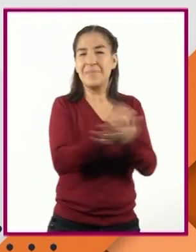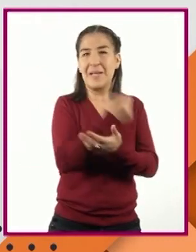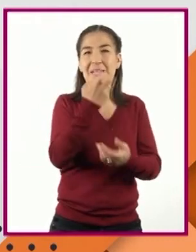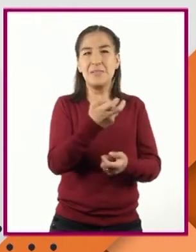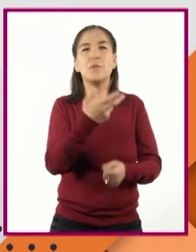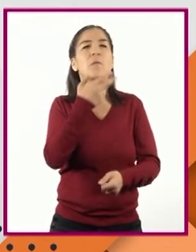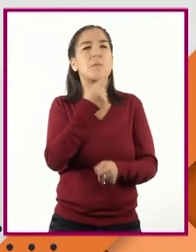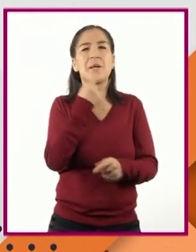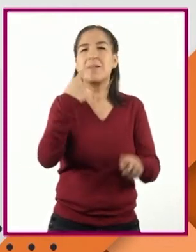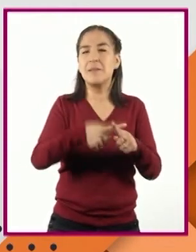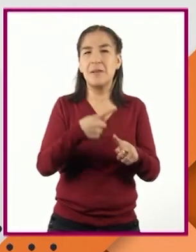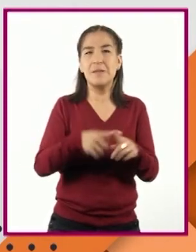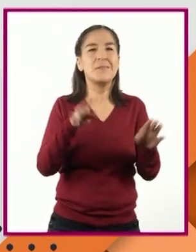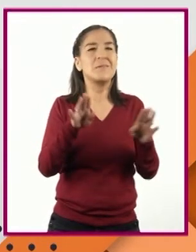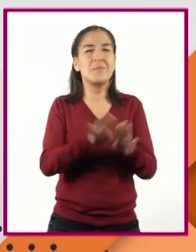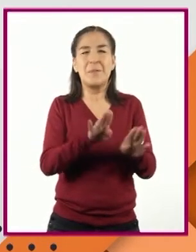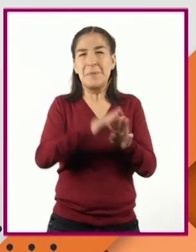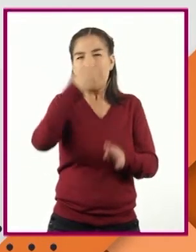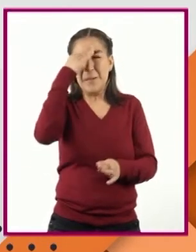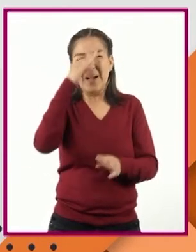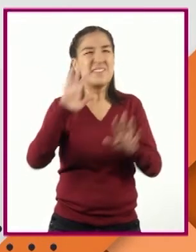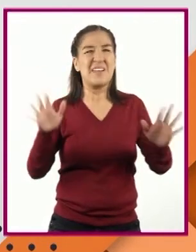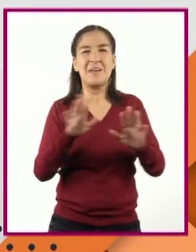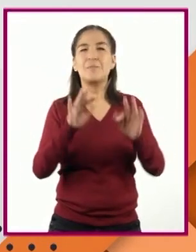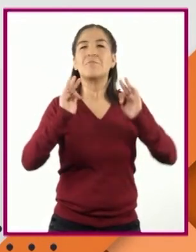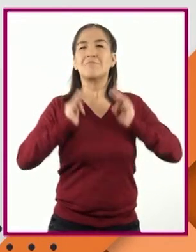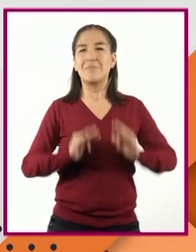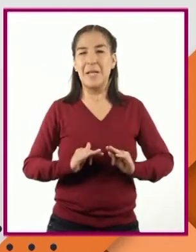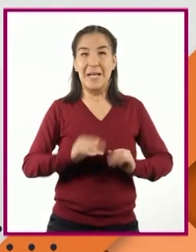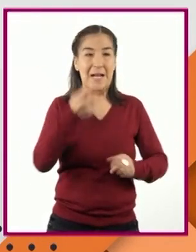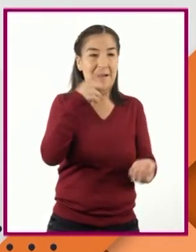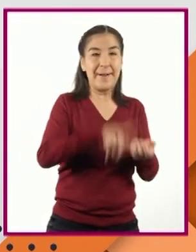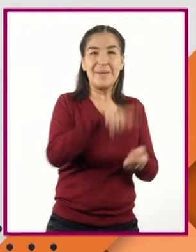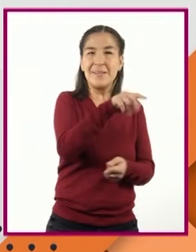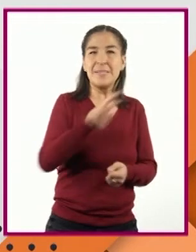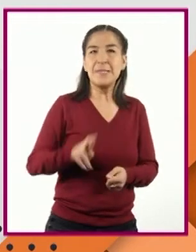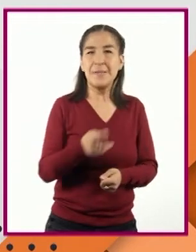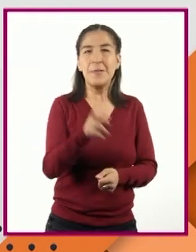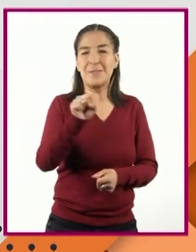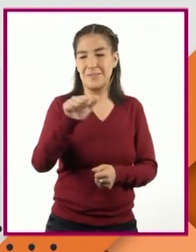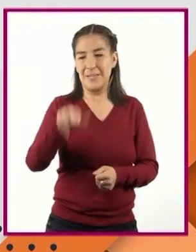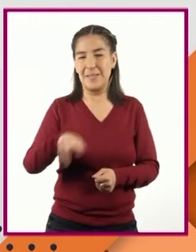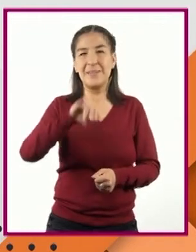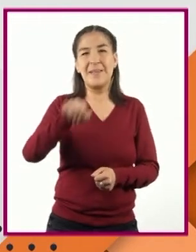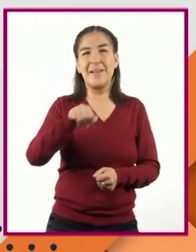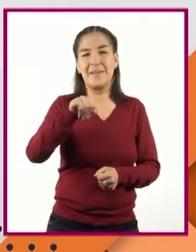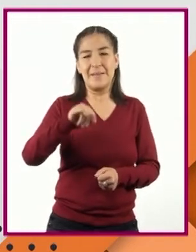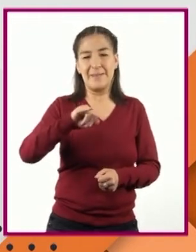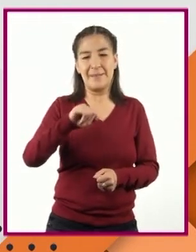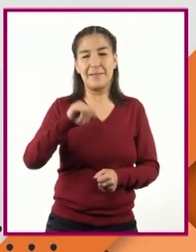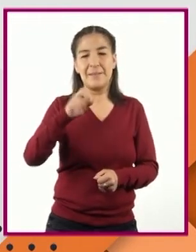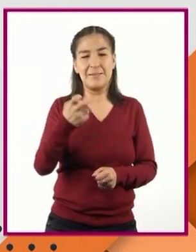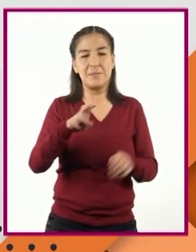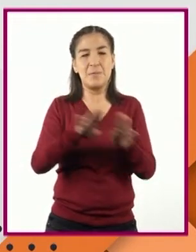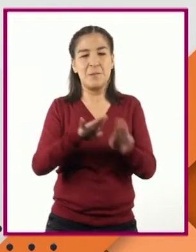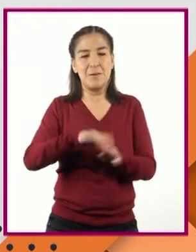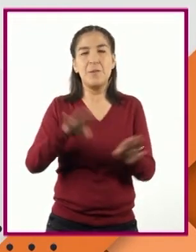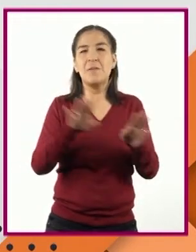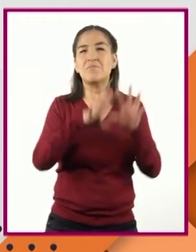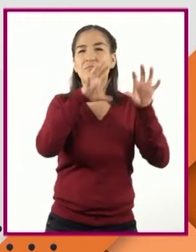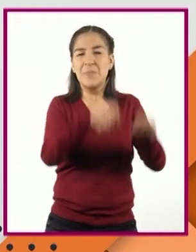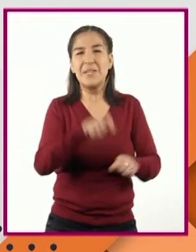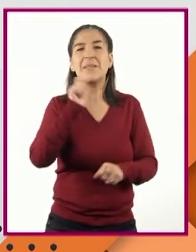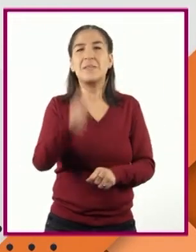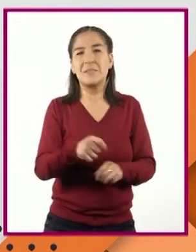la guardia. Mientras descansaba con su ejército en el río San Jacinto, fue atacado y derrotado por Samuel Houston al